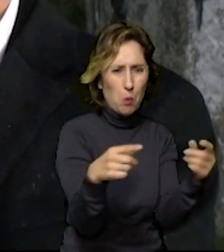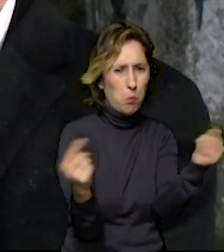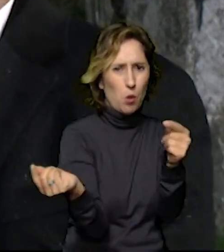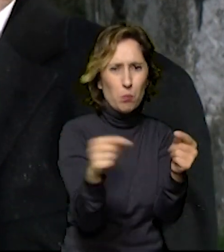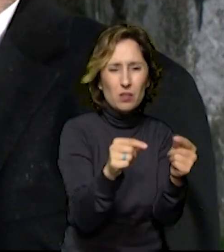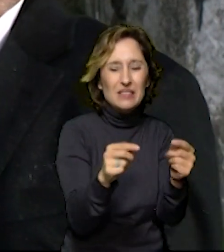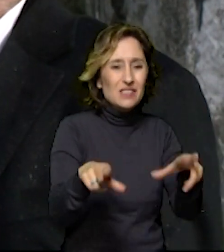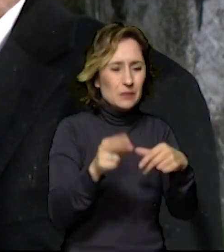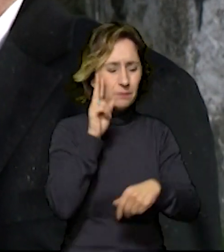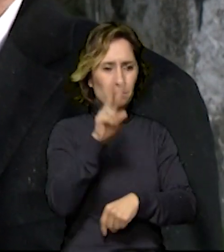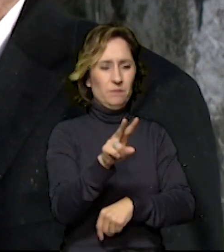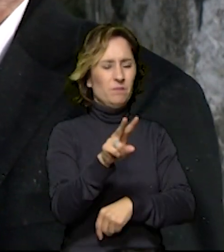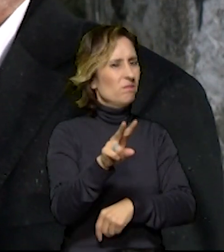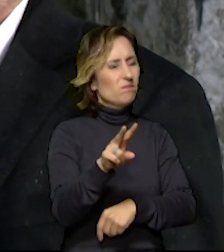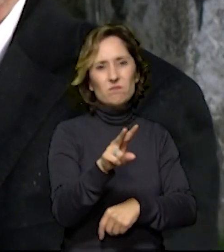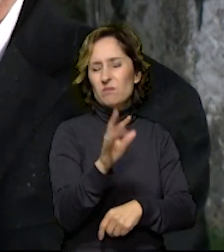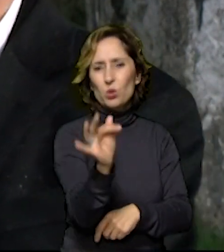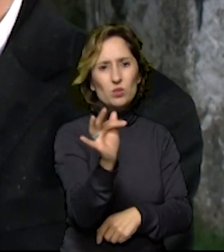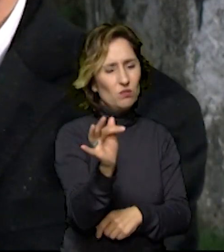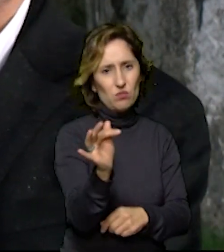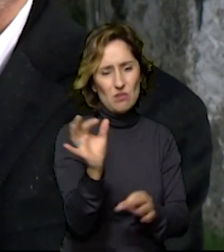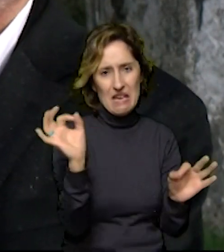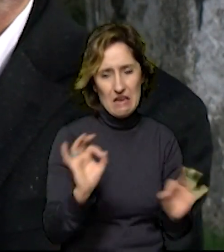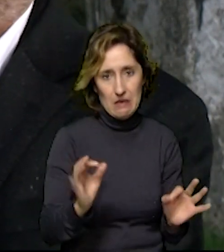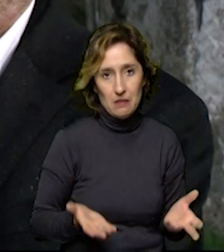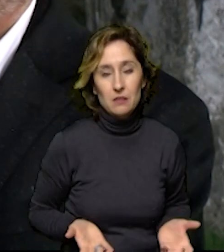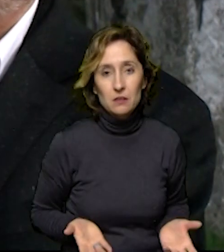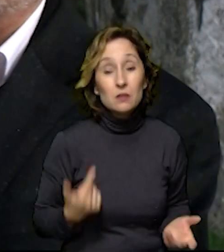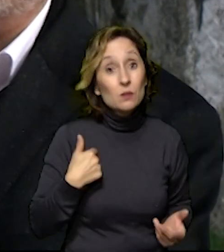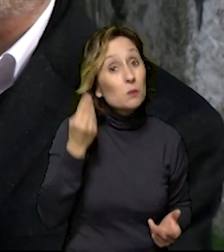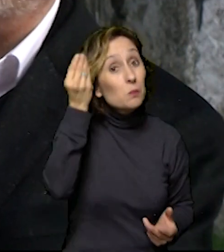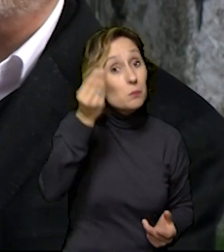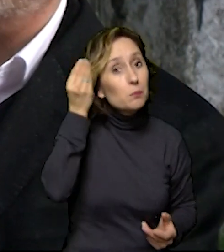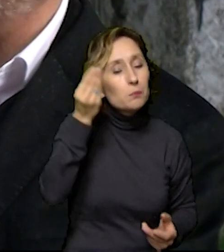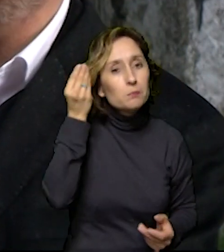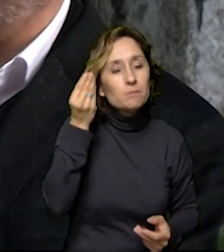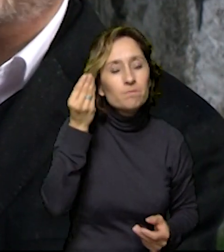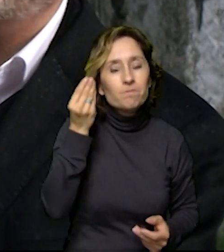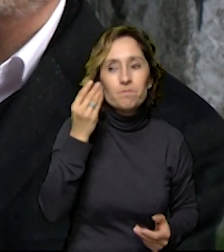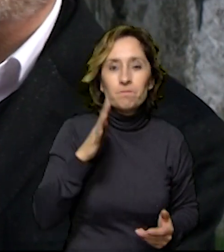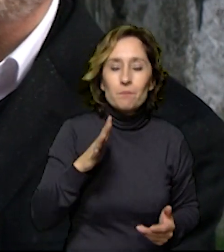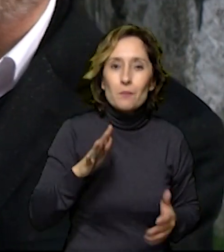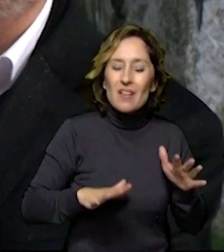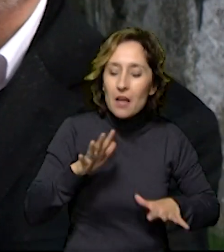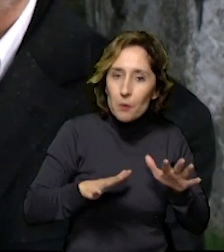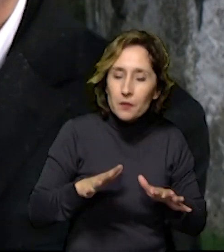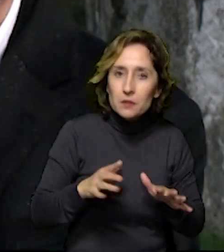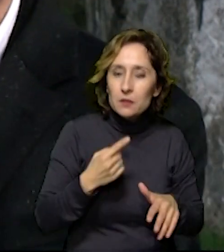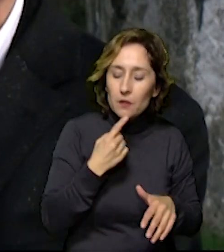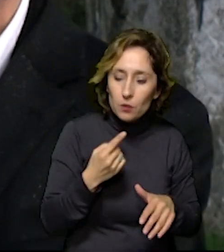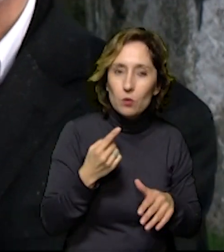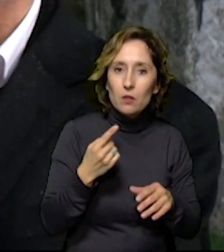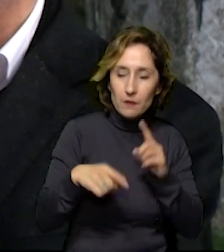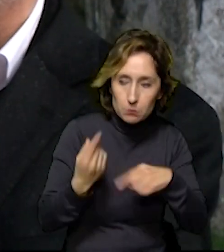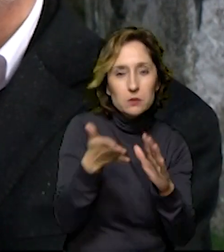sociedad, no es productivo, ¿no? Yo creo, también hay veces que lo he dicho y luego lo tengo que